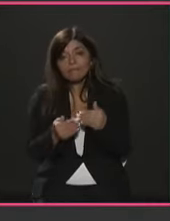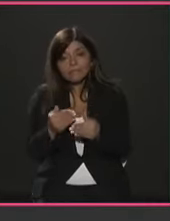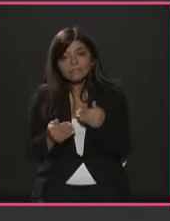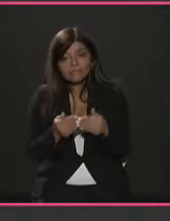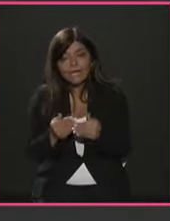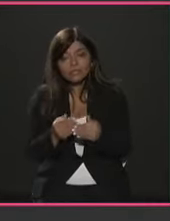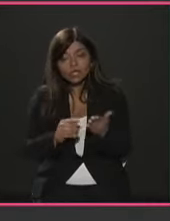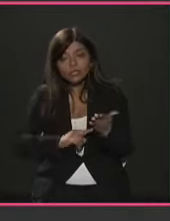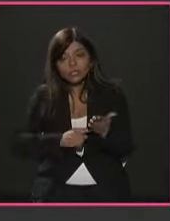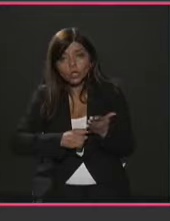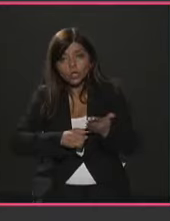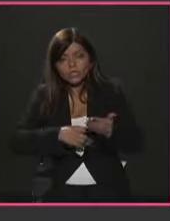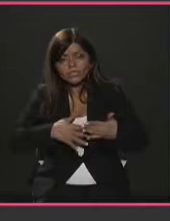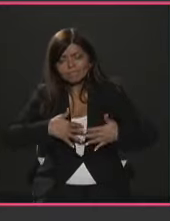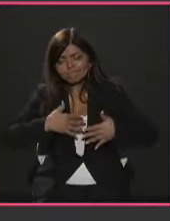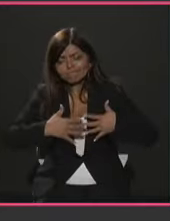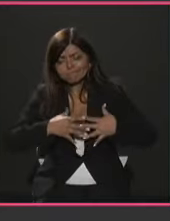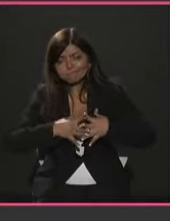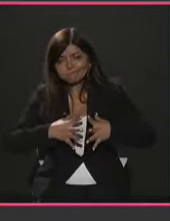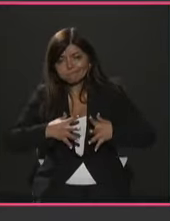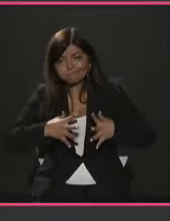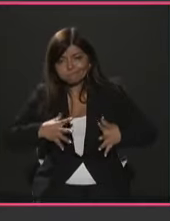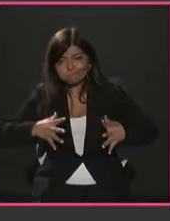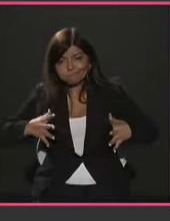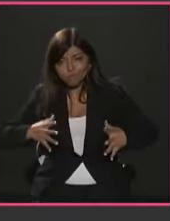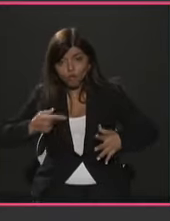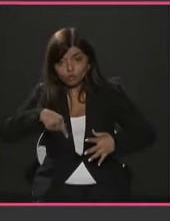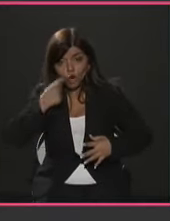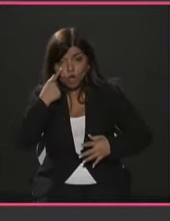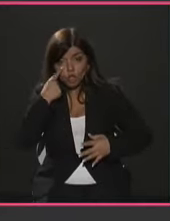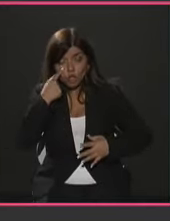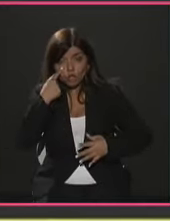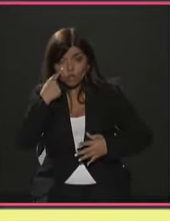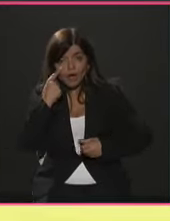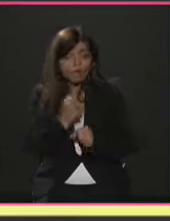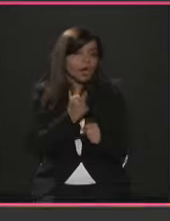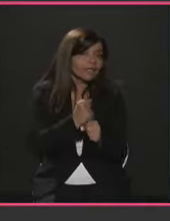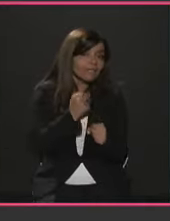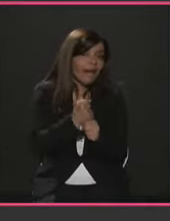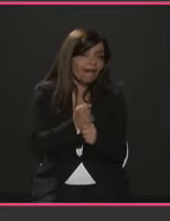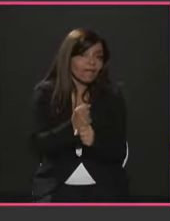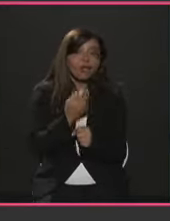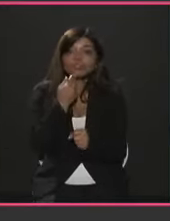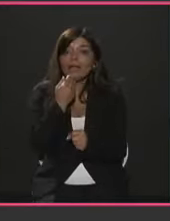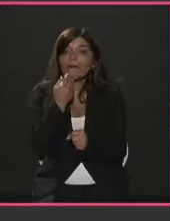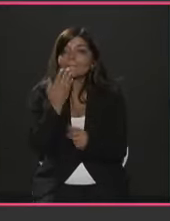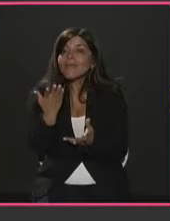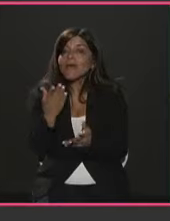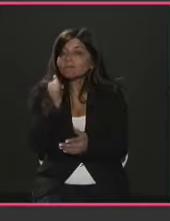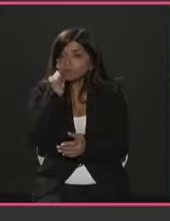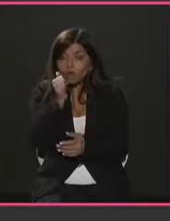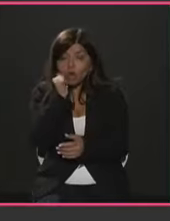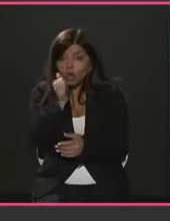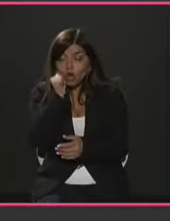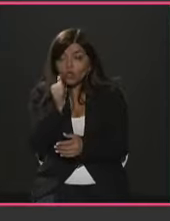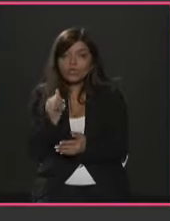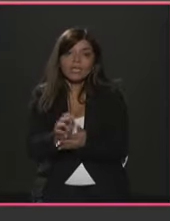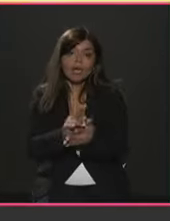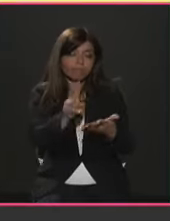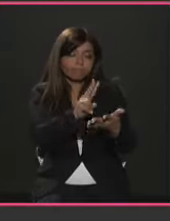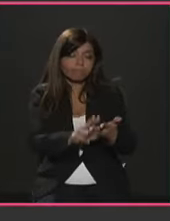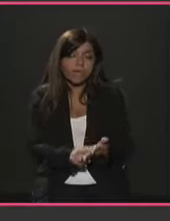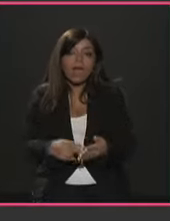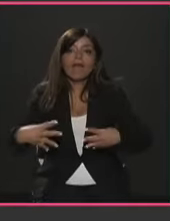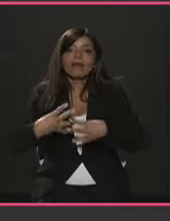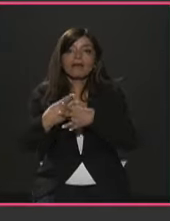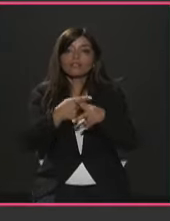A pasos agigantados nosotros mismos la conocemos no solo nuestros trabajos eh También de manera cotidiana con los algoritmos con